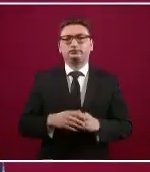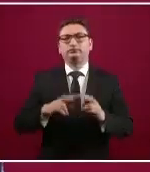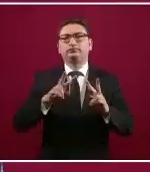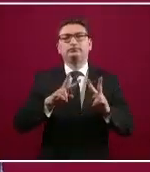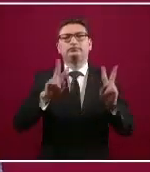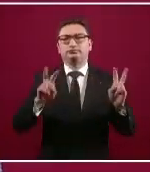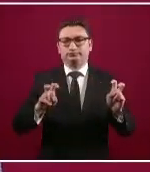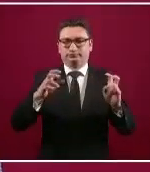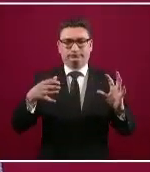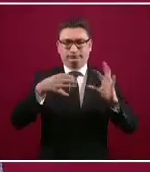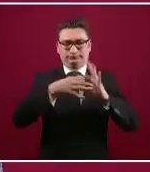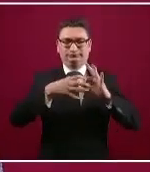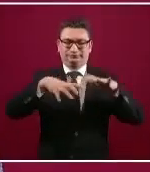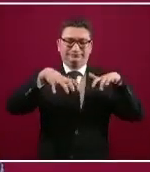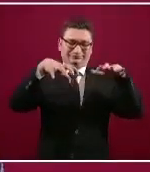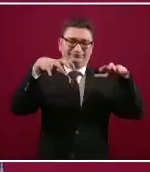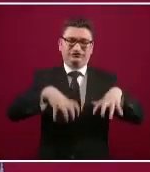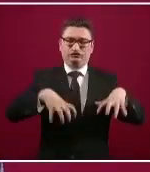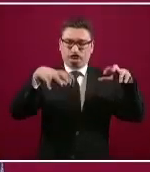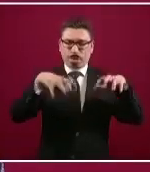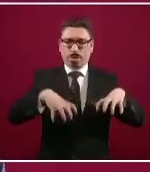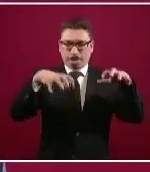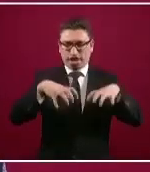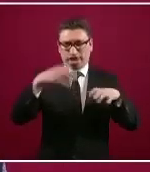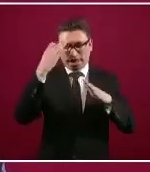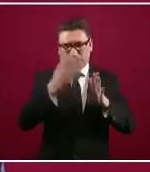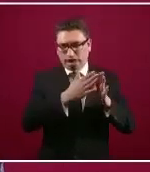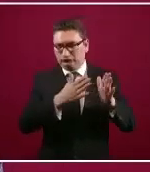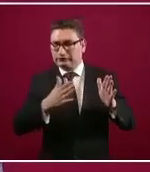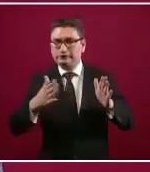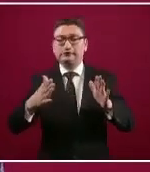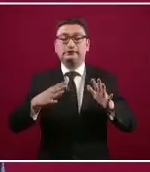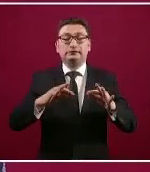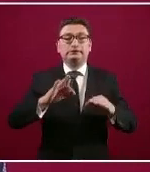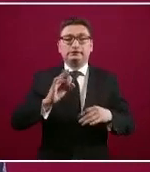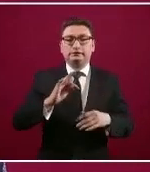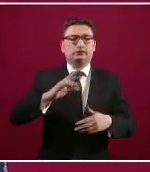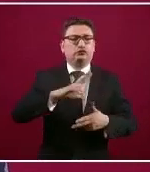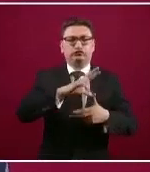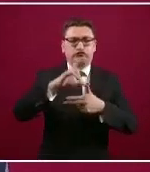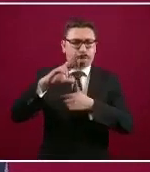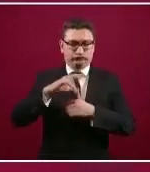relacionarse con esta temporada de lluvias y de huracanes.